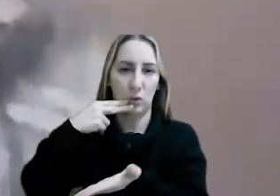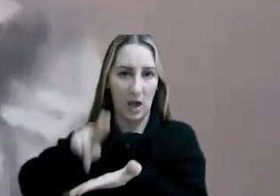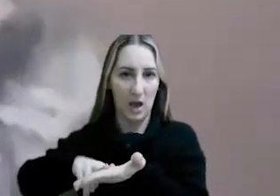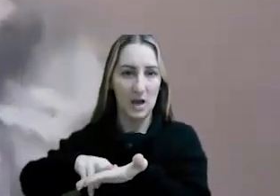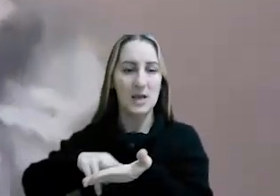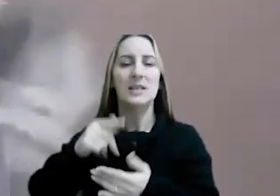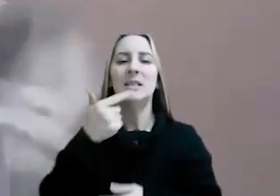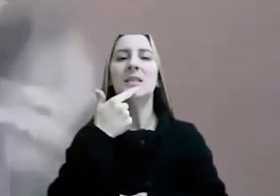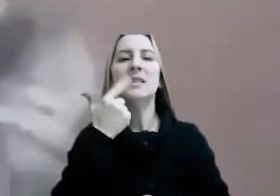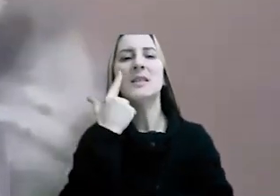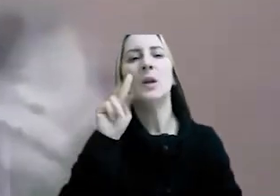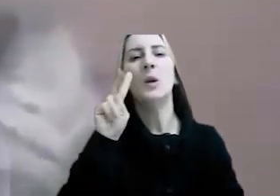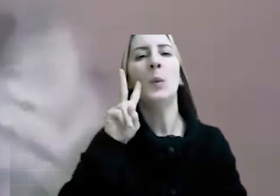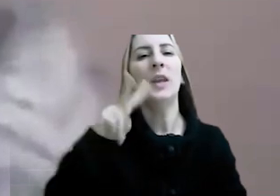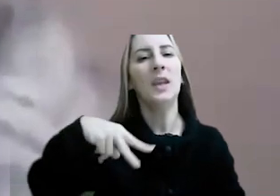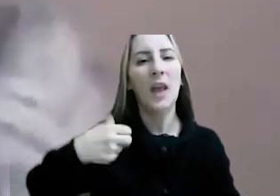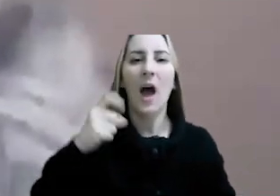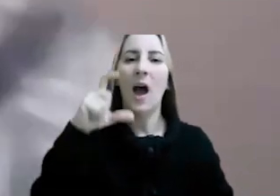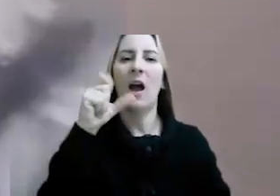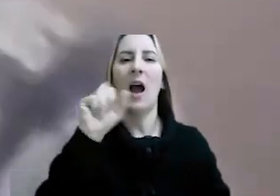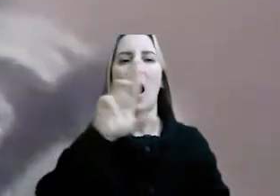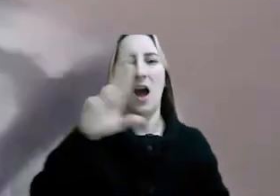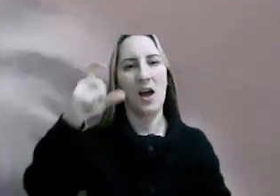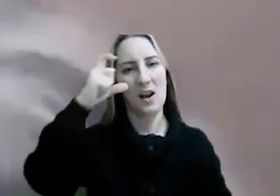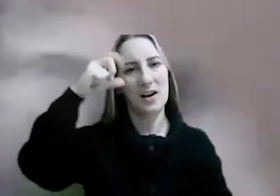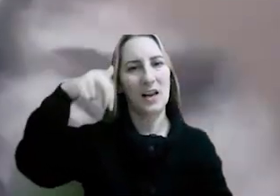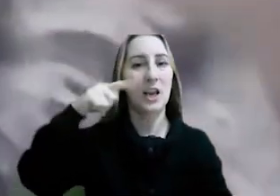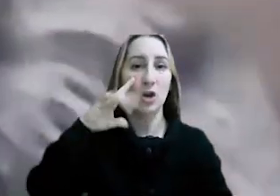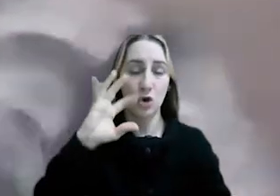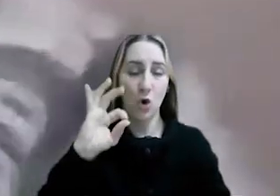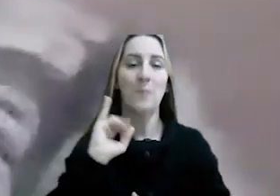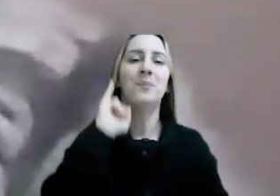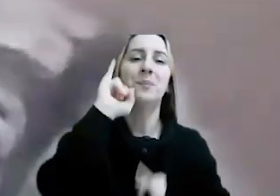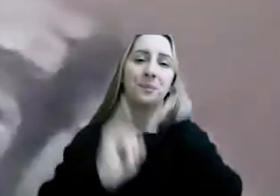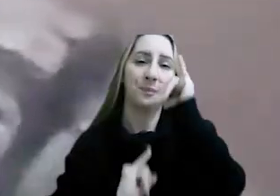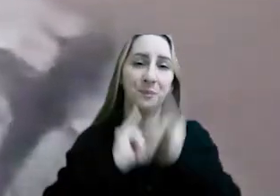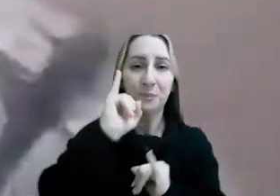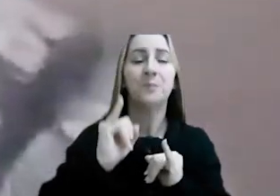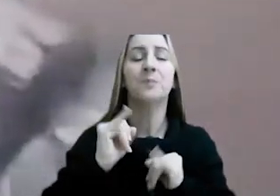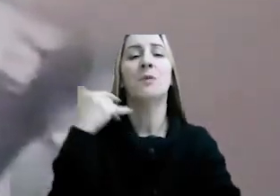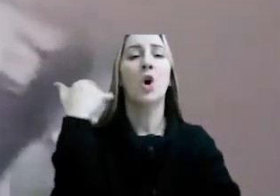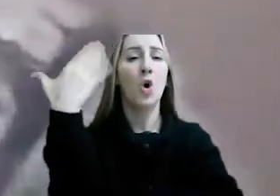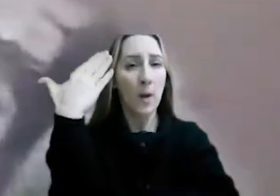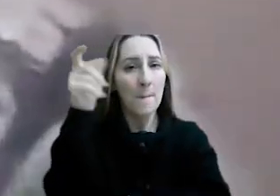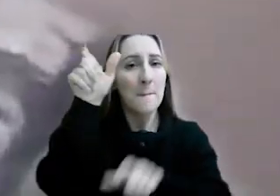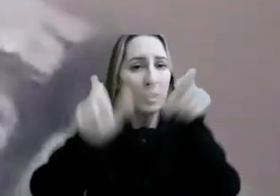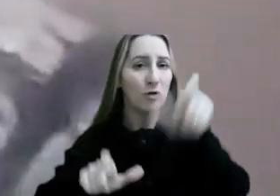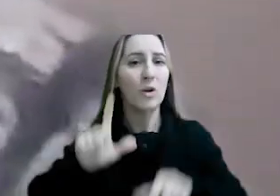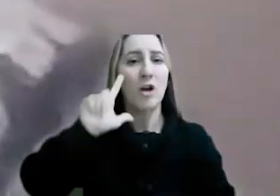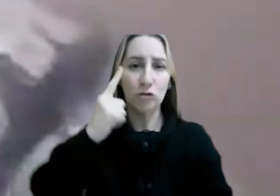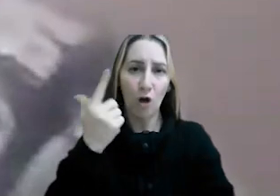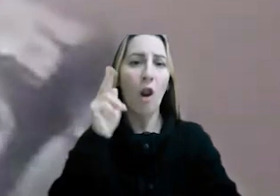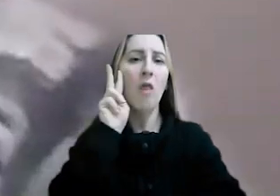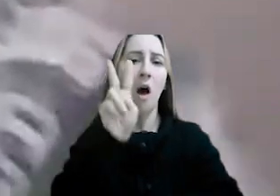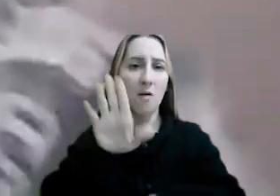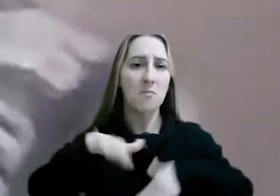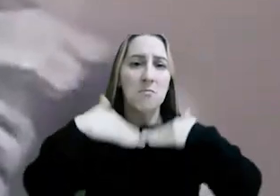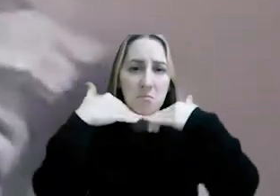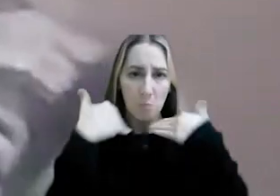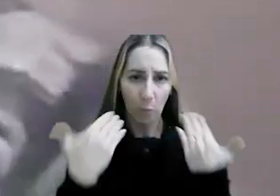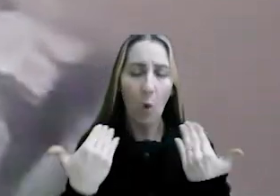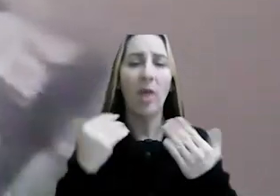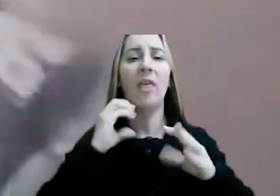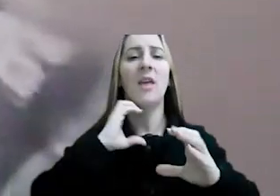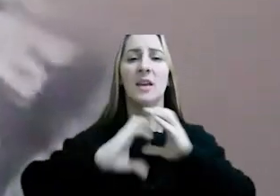Silvina Carreño. Bueno, les quería comentar que esta es una jornada apta para hipoacústicos, que en el chat vamos a